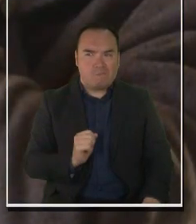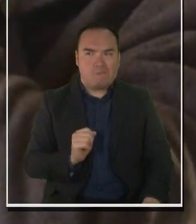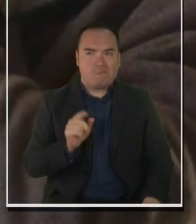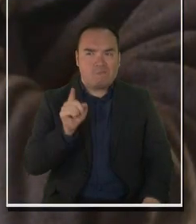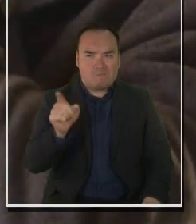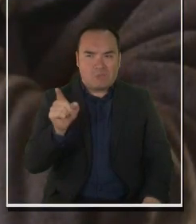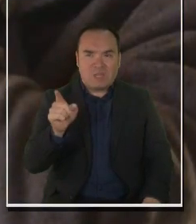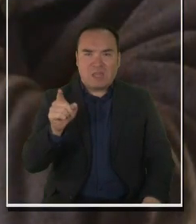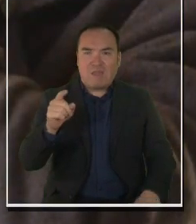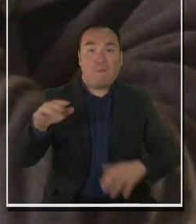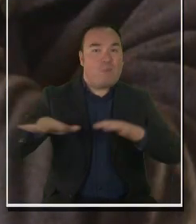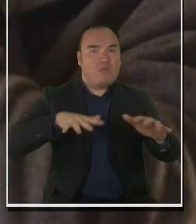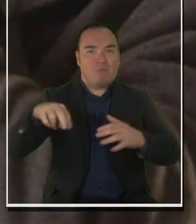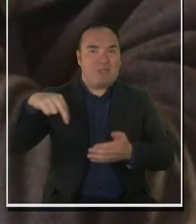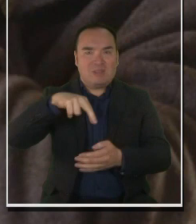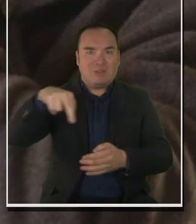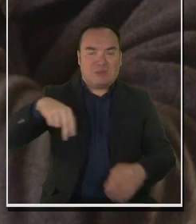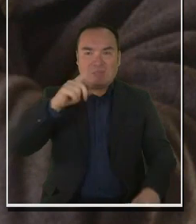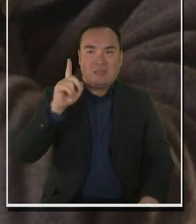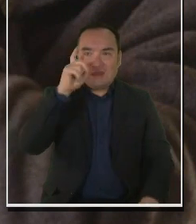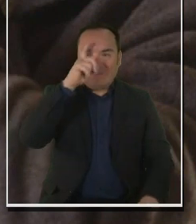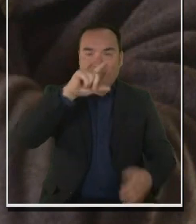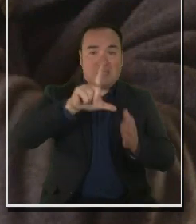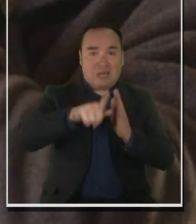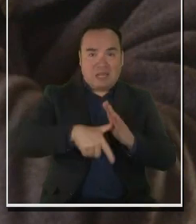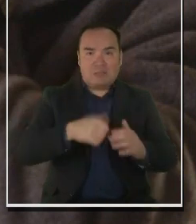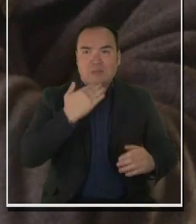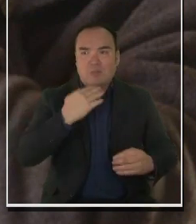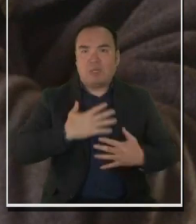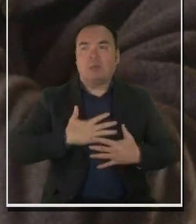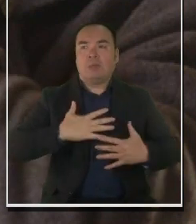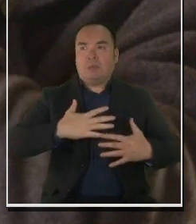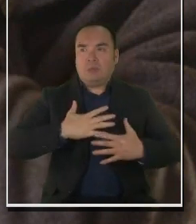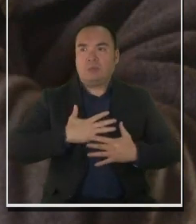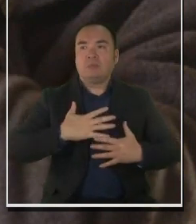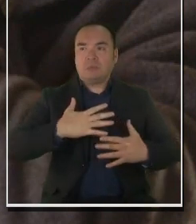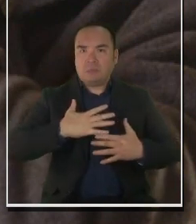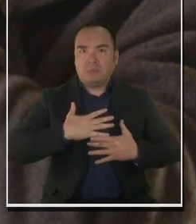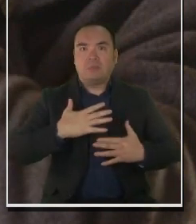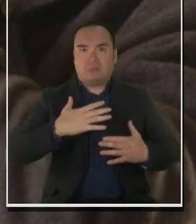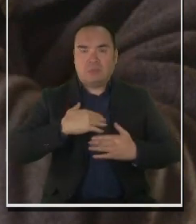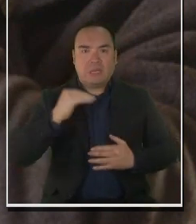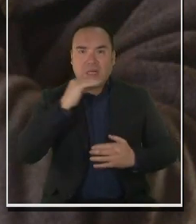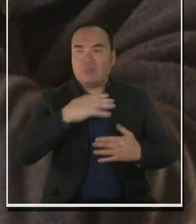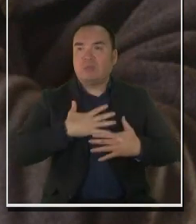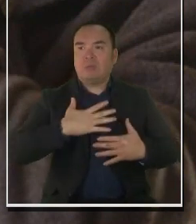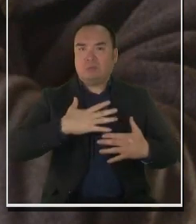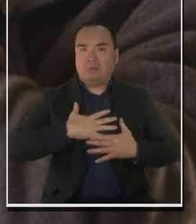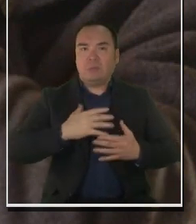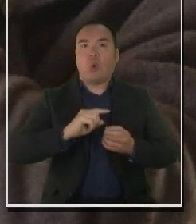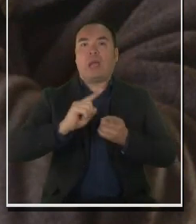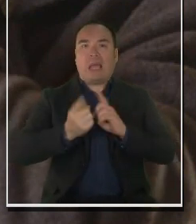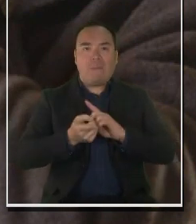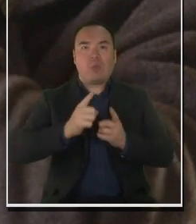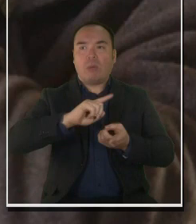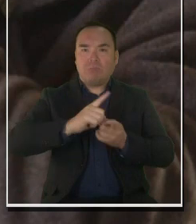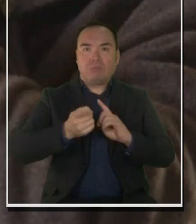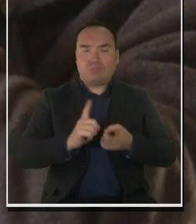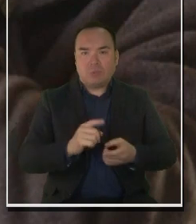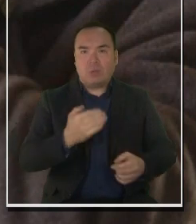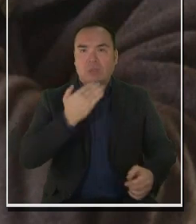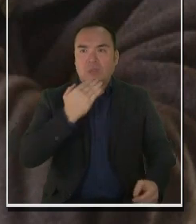poder movilizarse, agitación, respiración también que puede ser agitada, que empieza a cambiar,